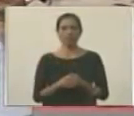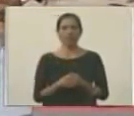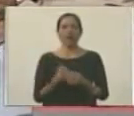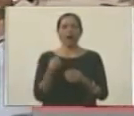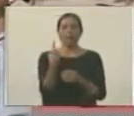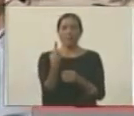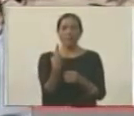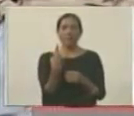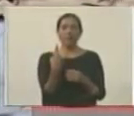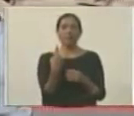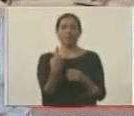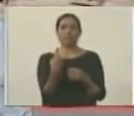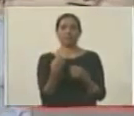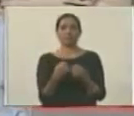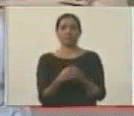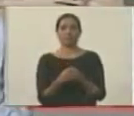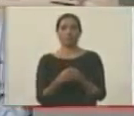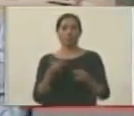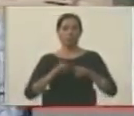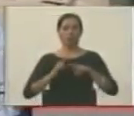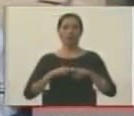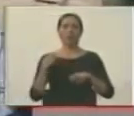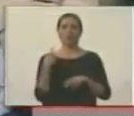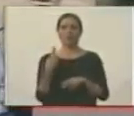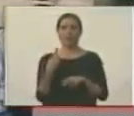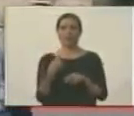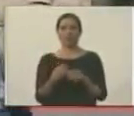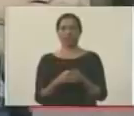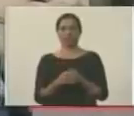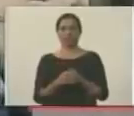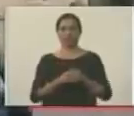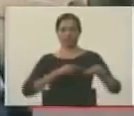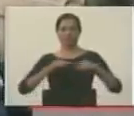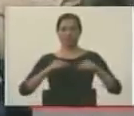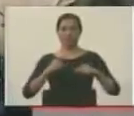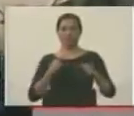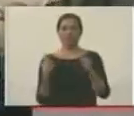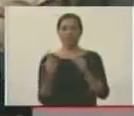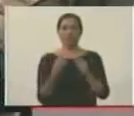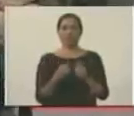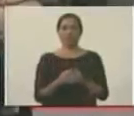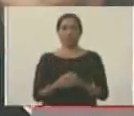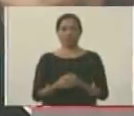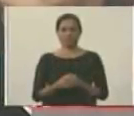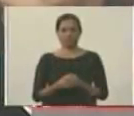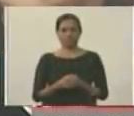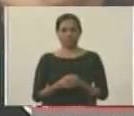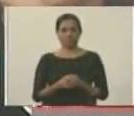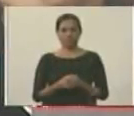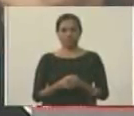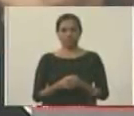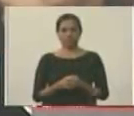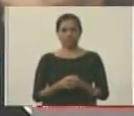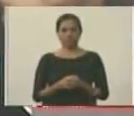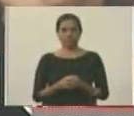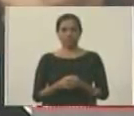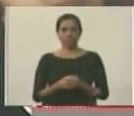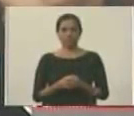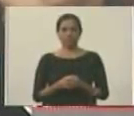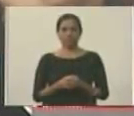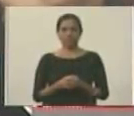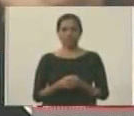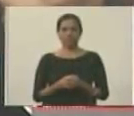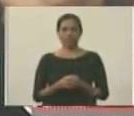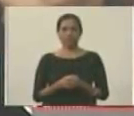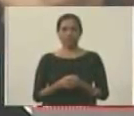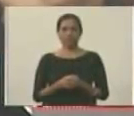Primeros en la fila, como negro primero, van de primero adelante. En la vanguardia de la lucha. En la vanguardia